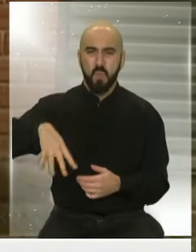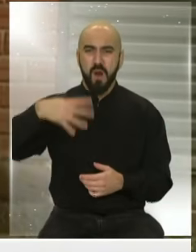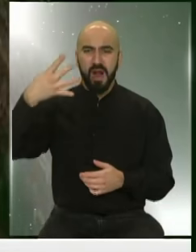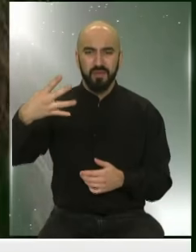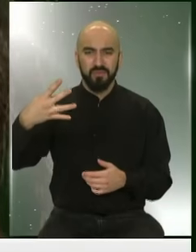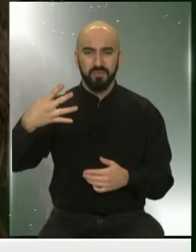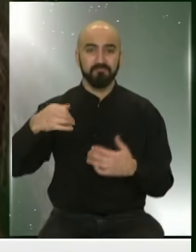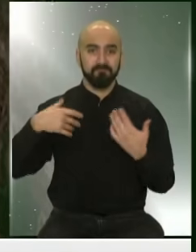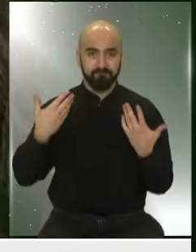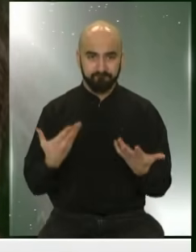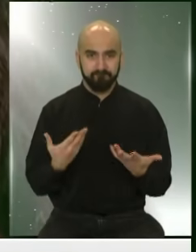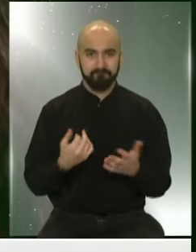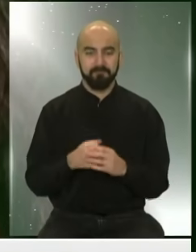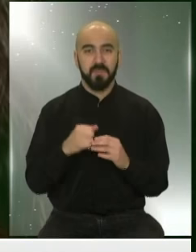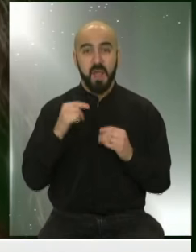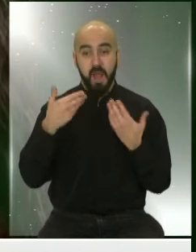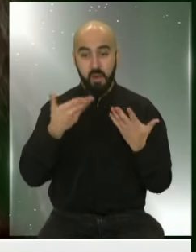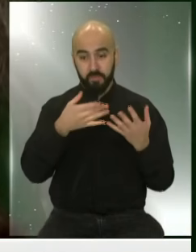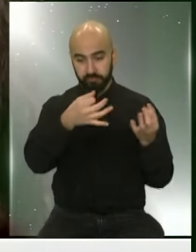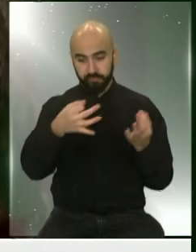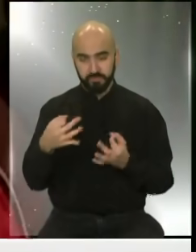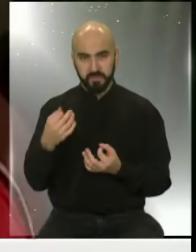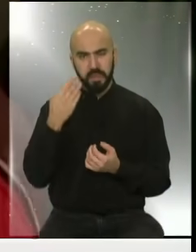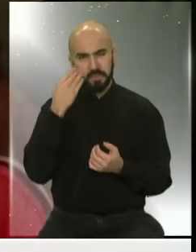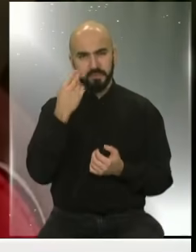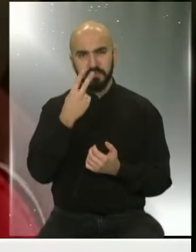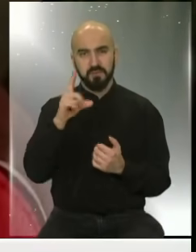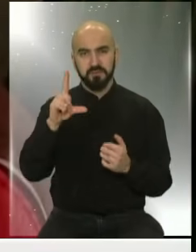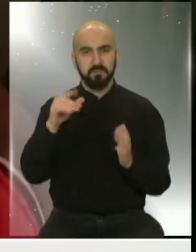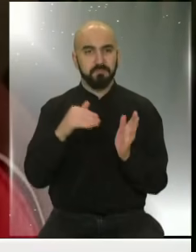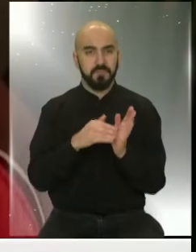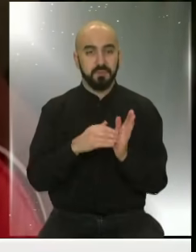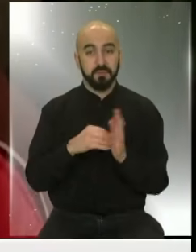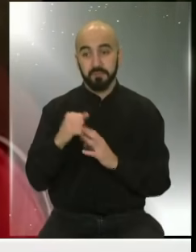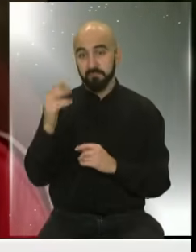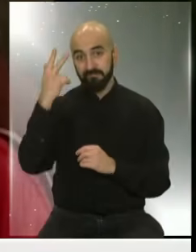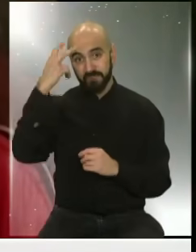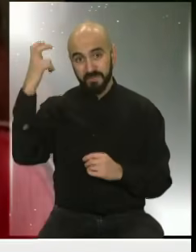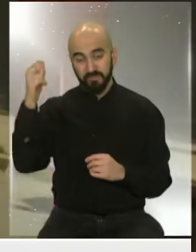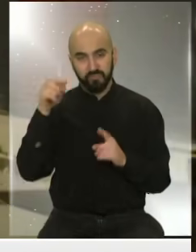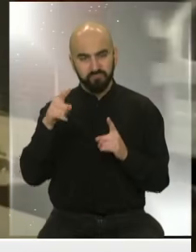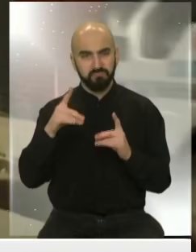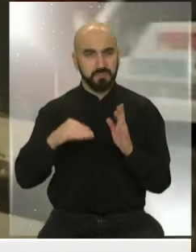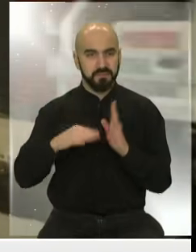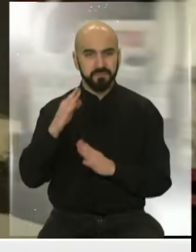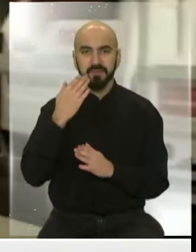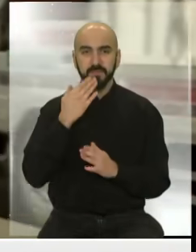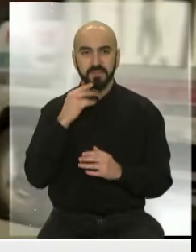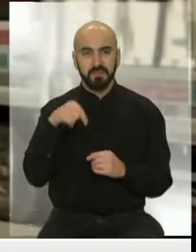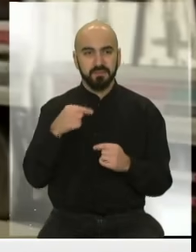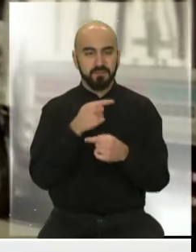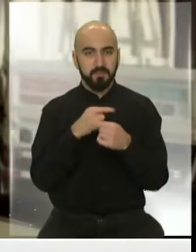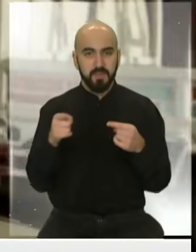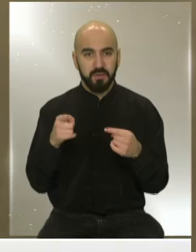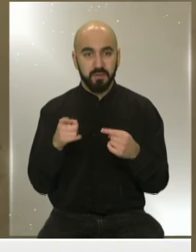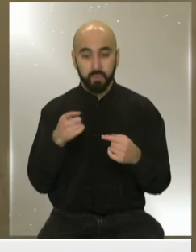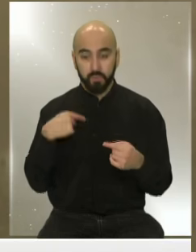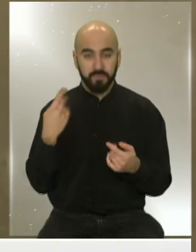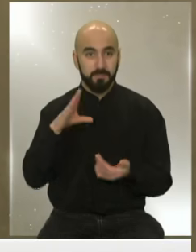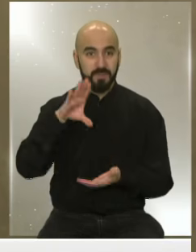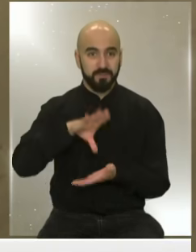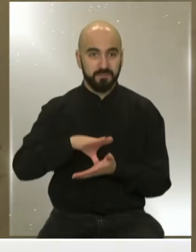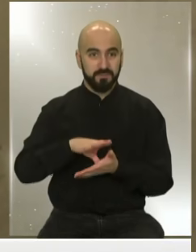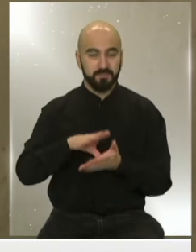meses. Hoy suman casi 27.000. México tuvo su mayor incremento de casos y muertes también esta semana. Nuestro país, al igual que